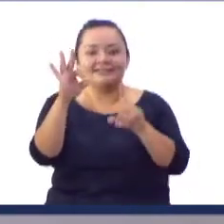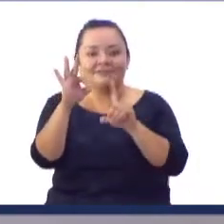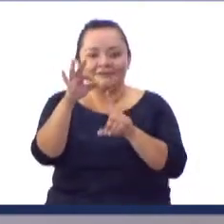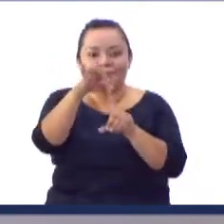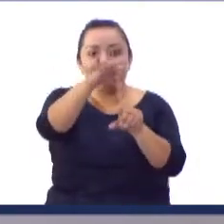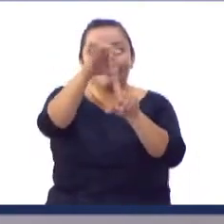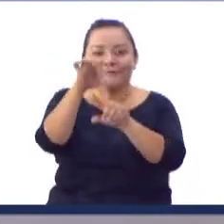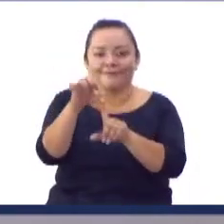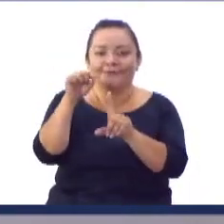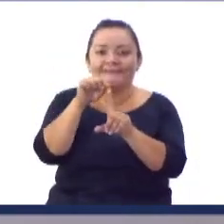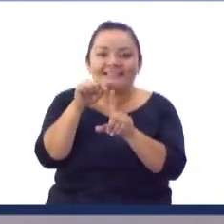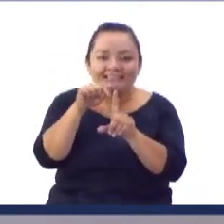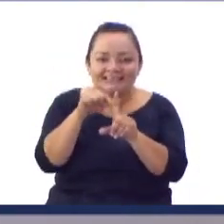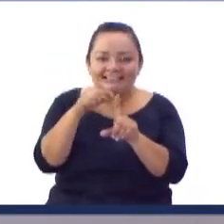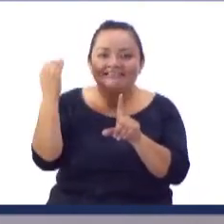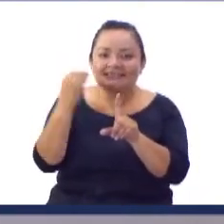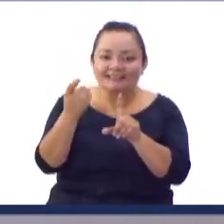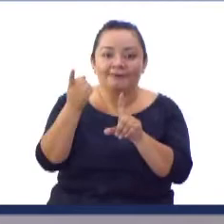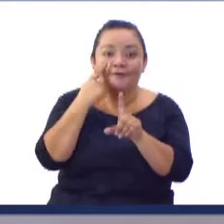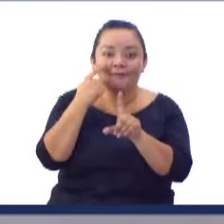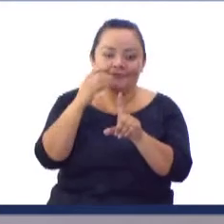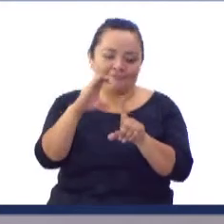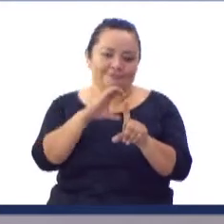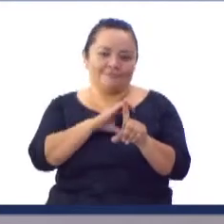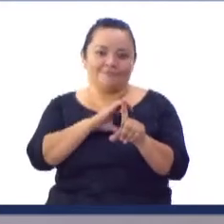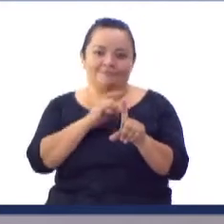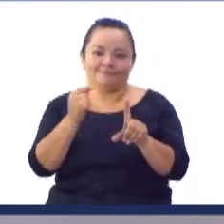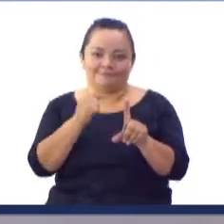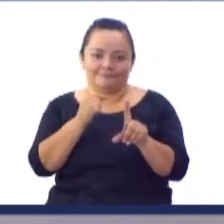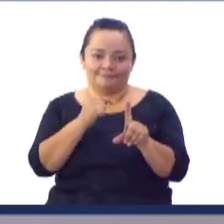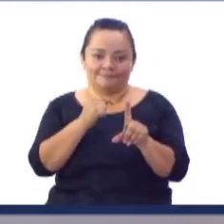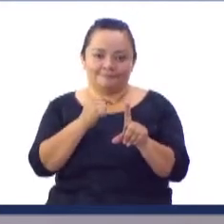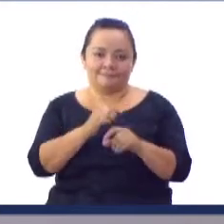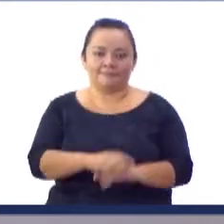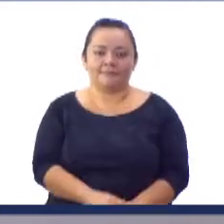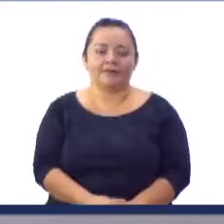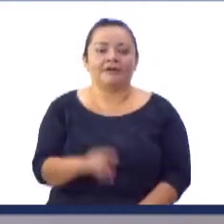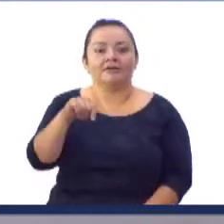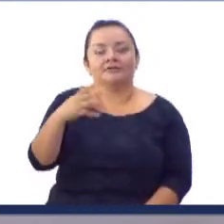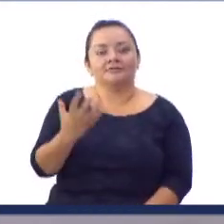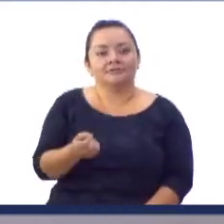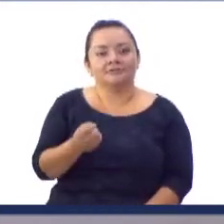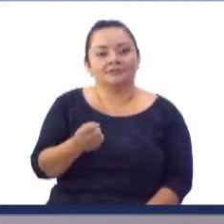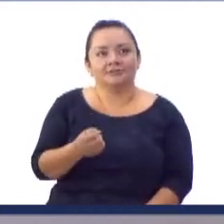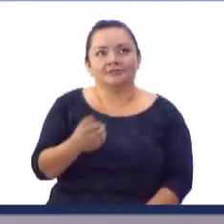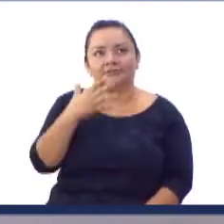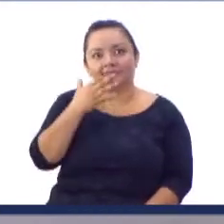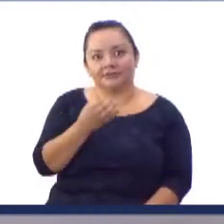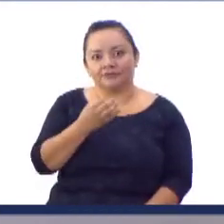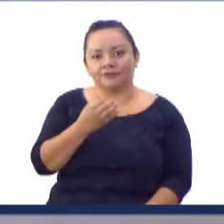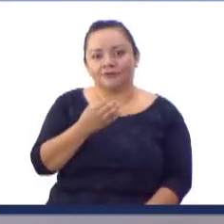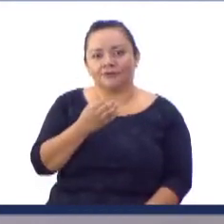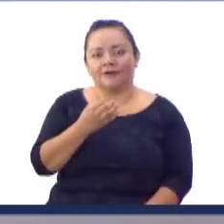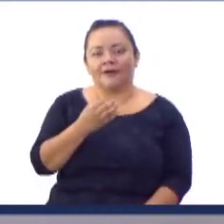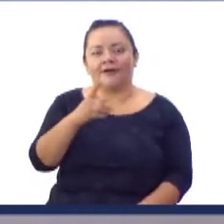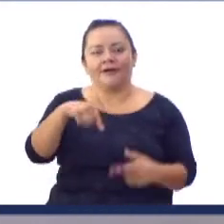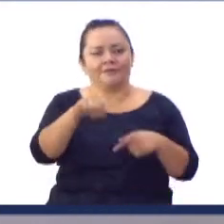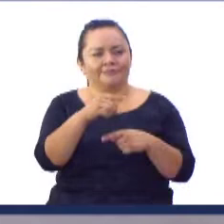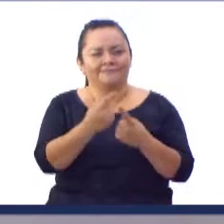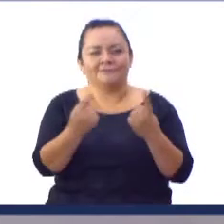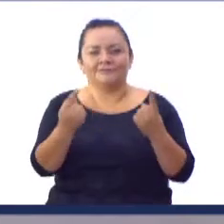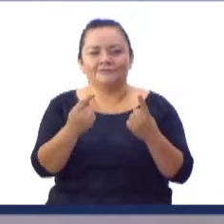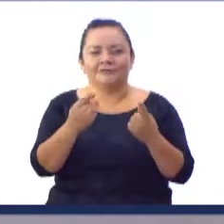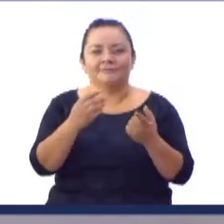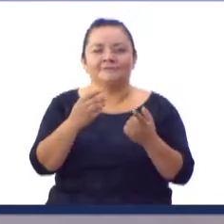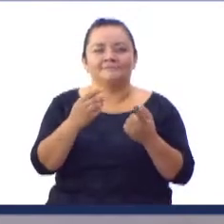y él tenía que cuidar su corazón hay personas el día de ahora le digo tienen un carácter demasiado flojo o